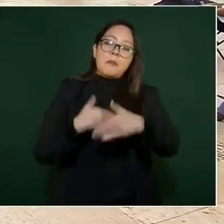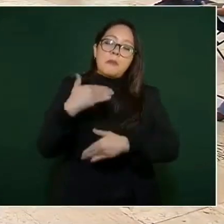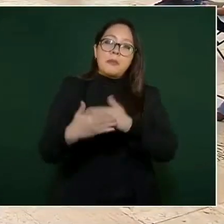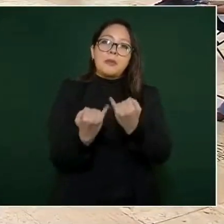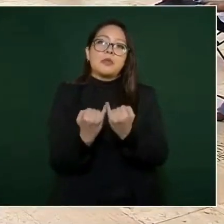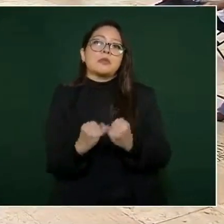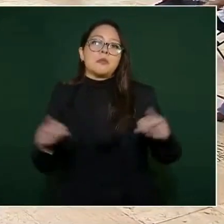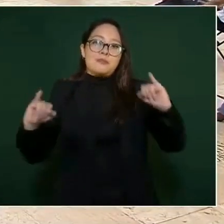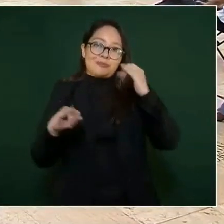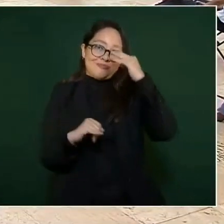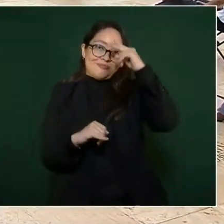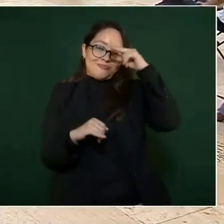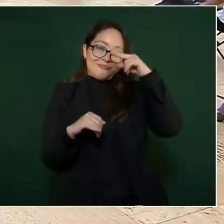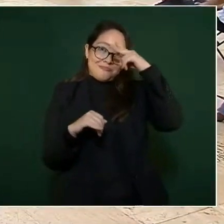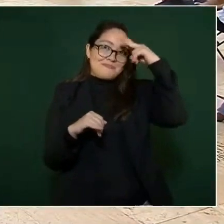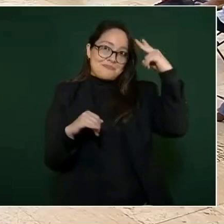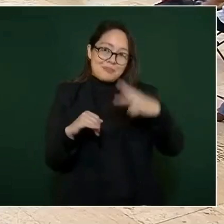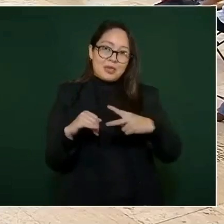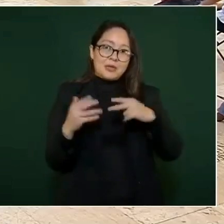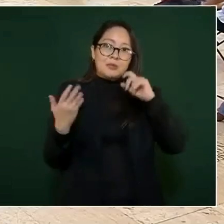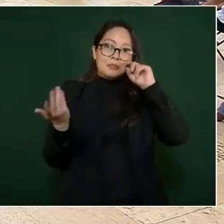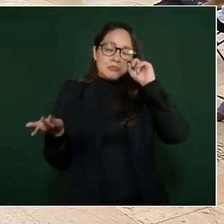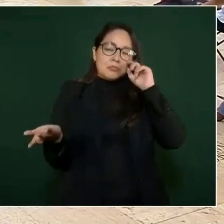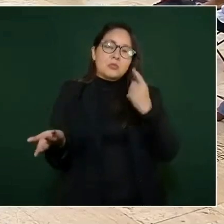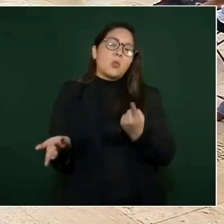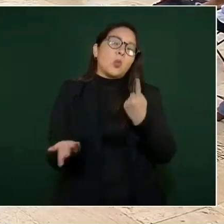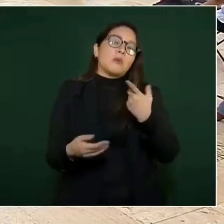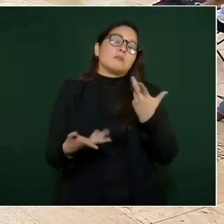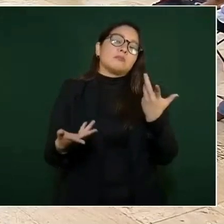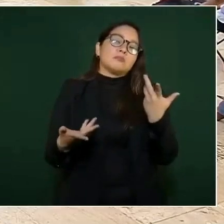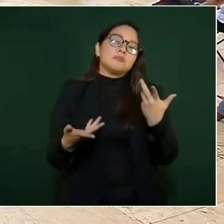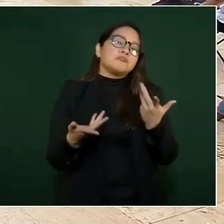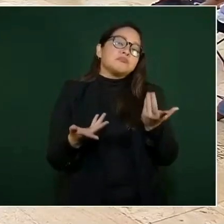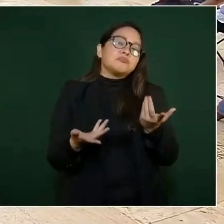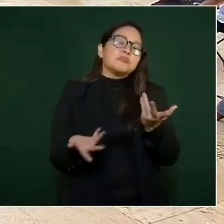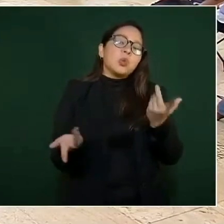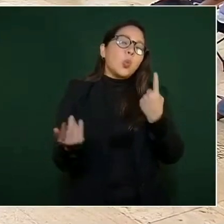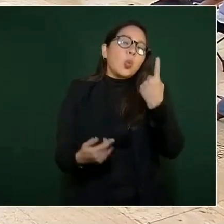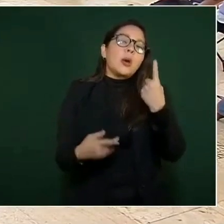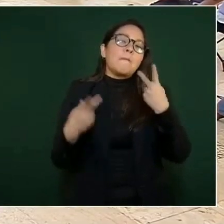pues un paisano,